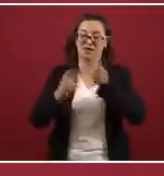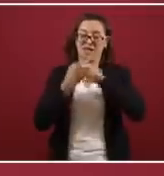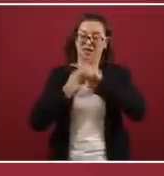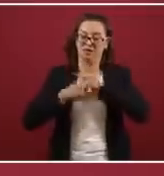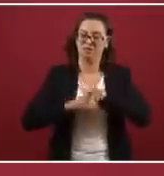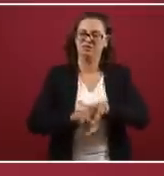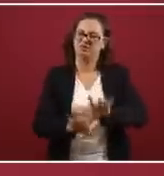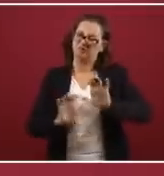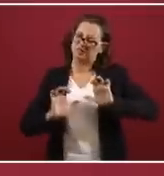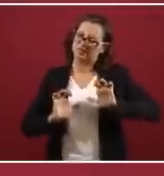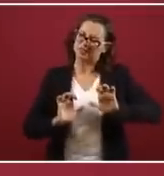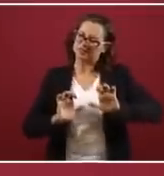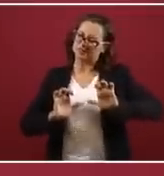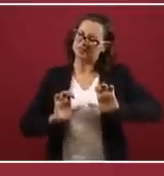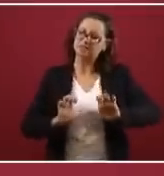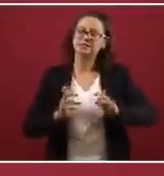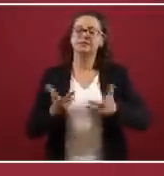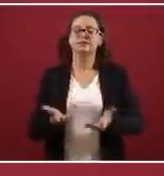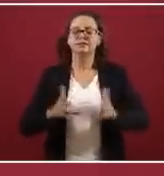definiendo